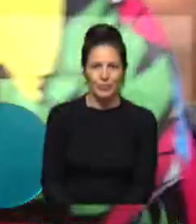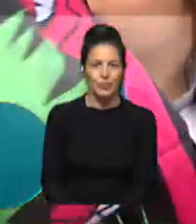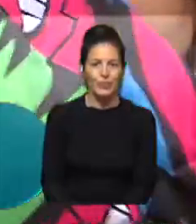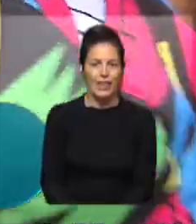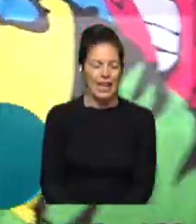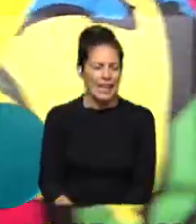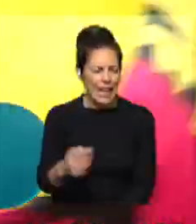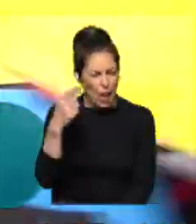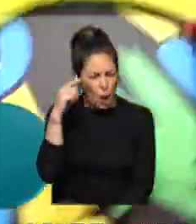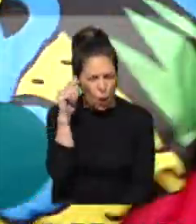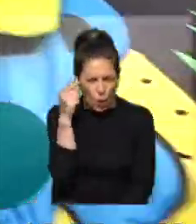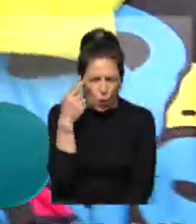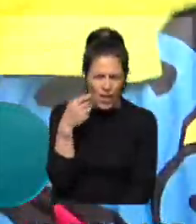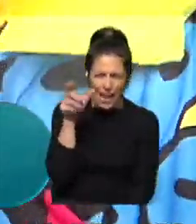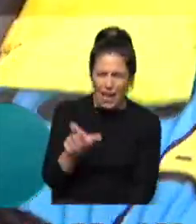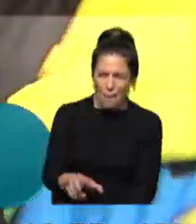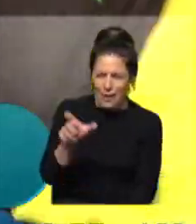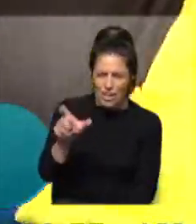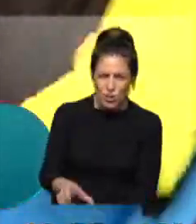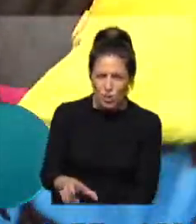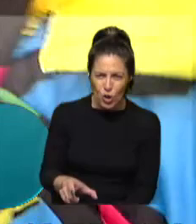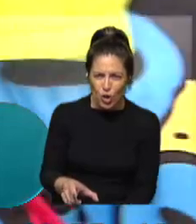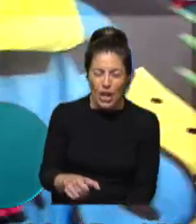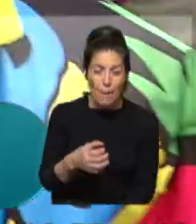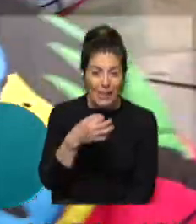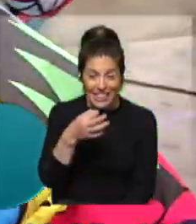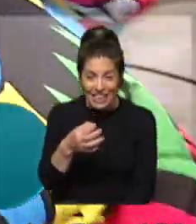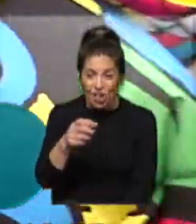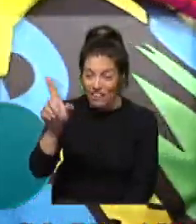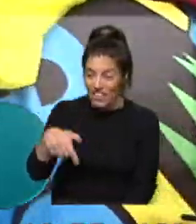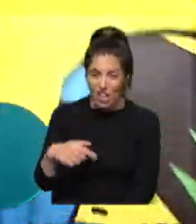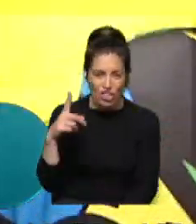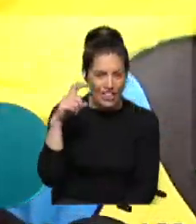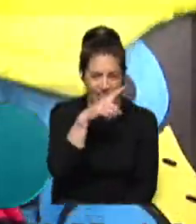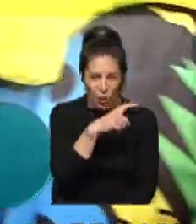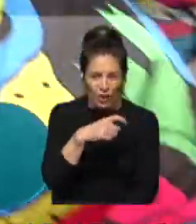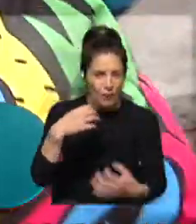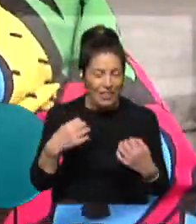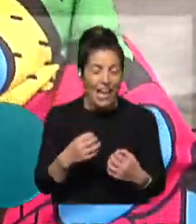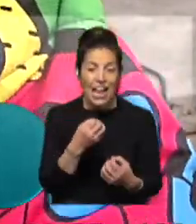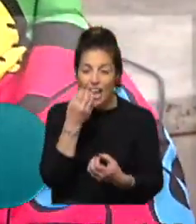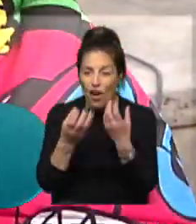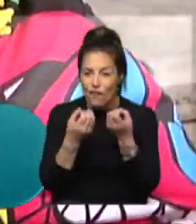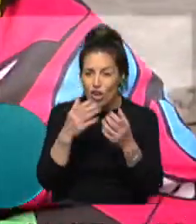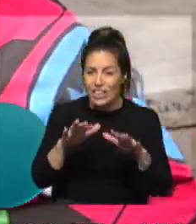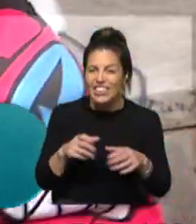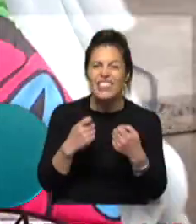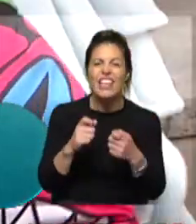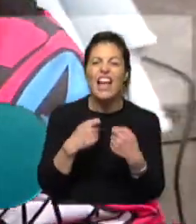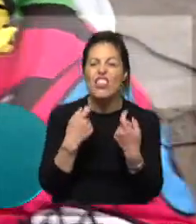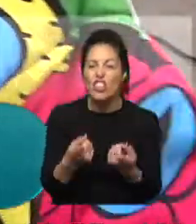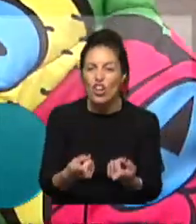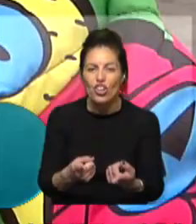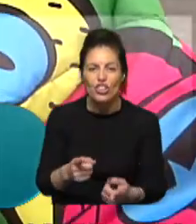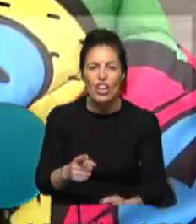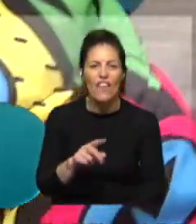la gente, hermano, qué bueno es. Me acaban de decir que yo de Tacuarembó, sí, una locura realmente, ¿eh? Sí, ¿y las flores qué onda? ¿Qué pasó con eso? ¿Qué te la dio? ¿Te acordás o no te acordás?